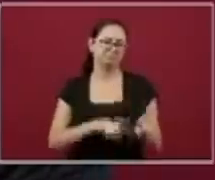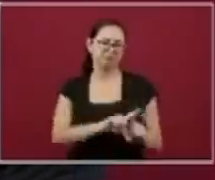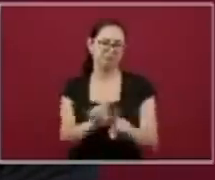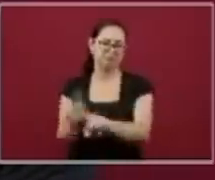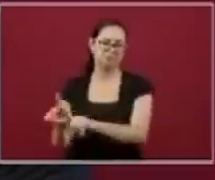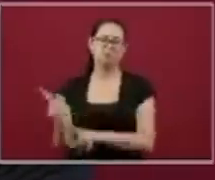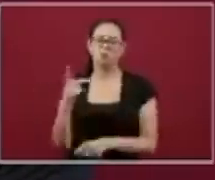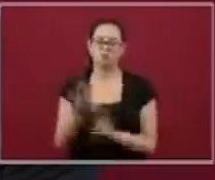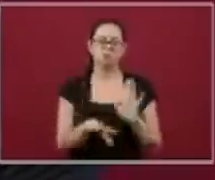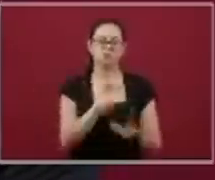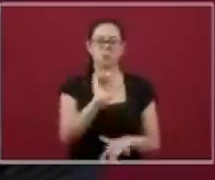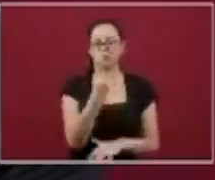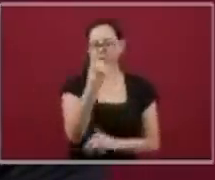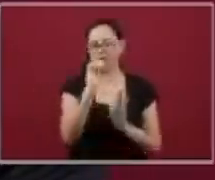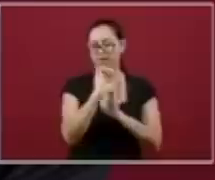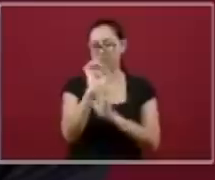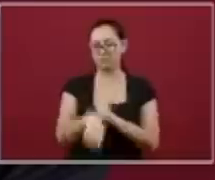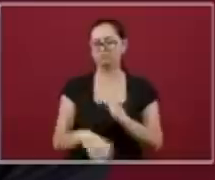Fijamos una postura